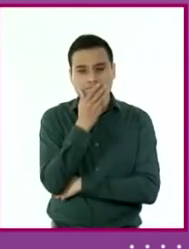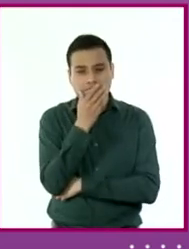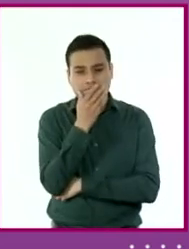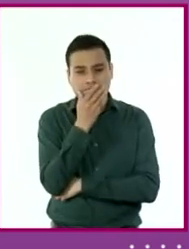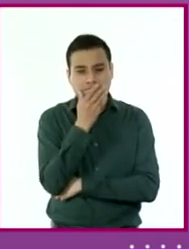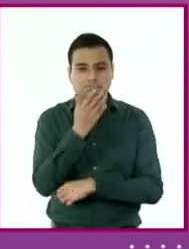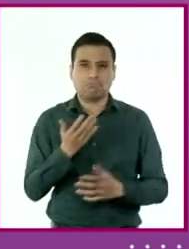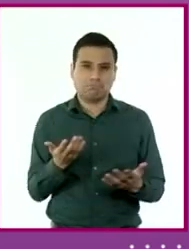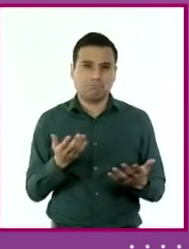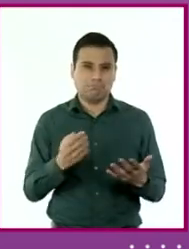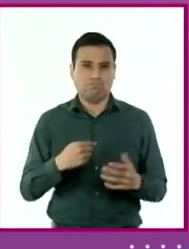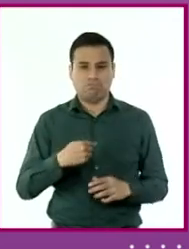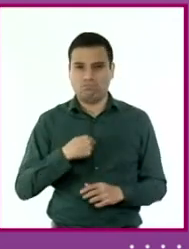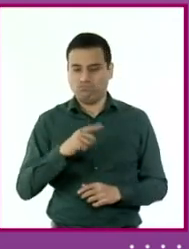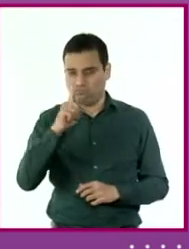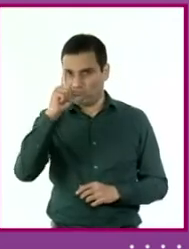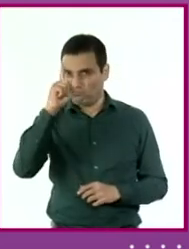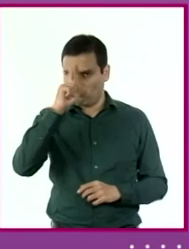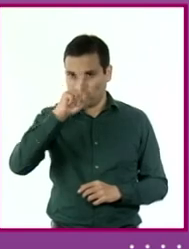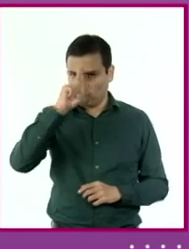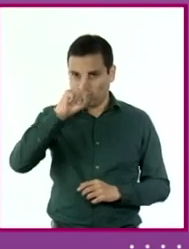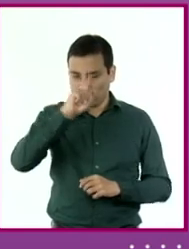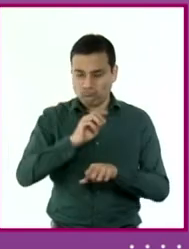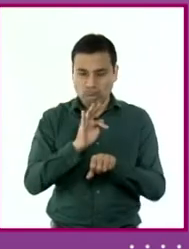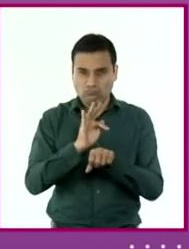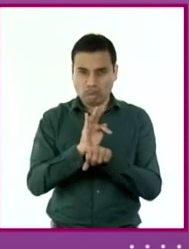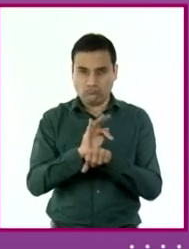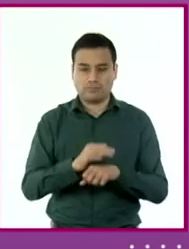Jake Smalls advisor.